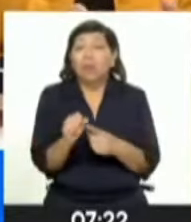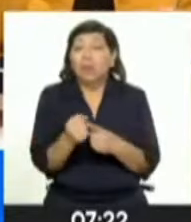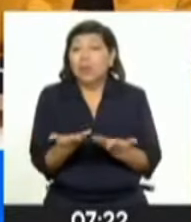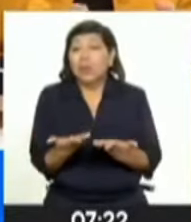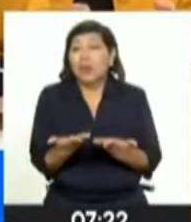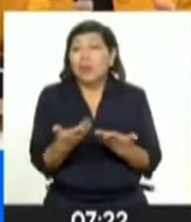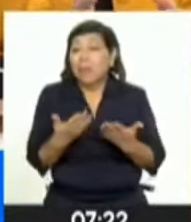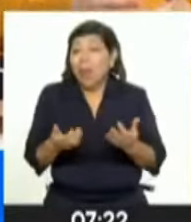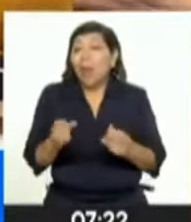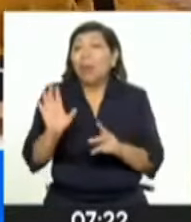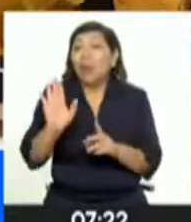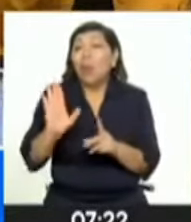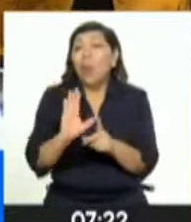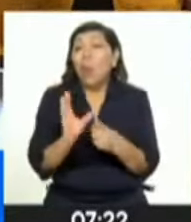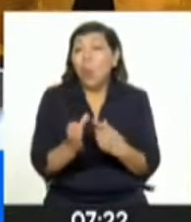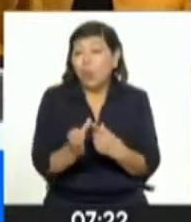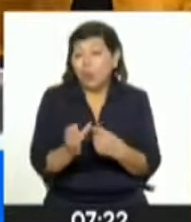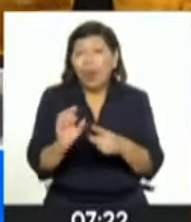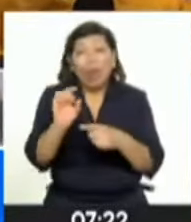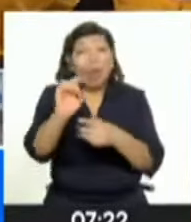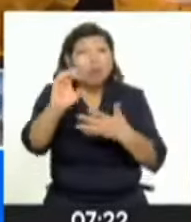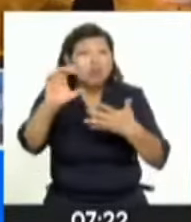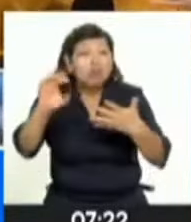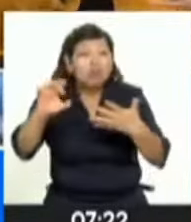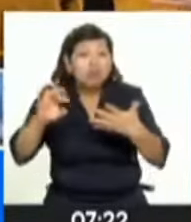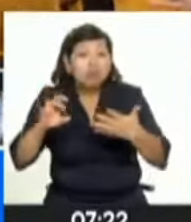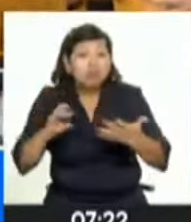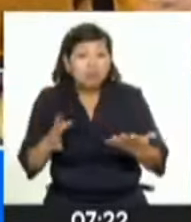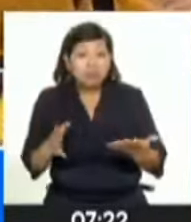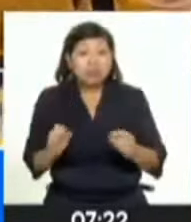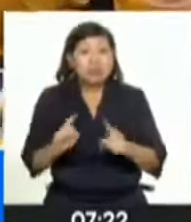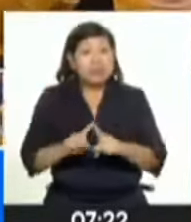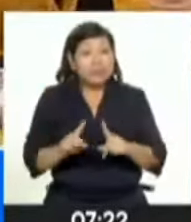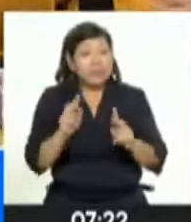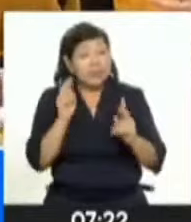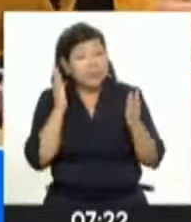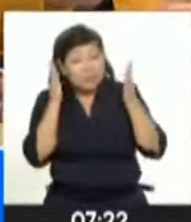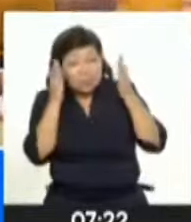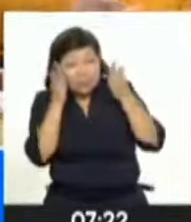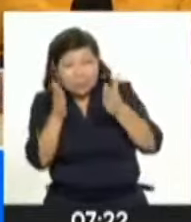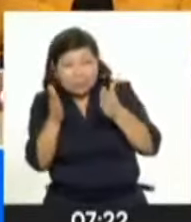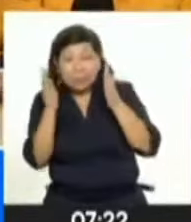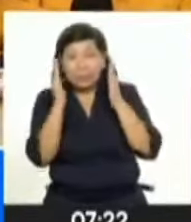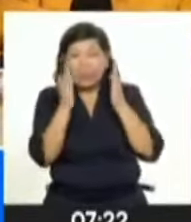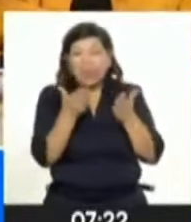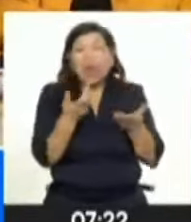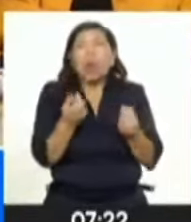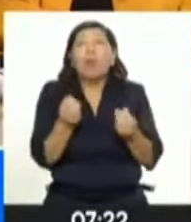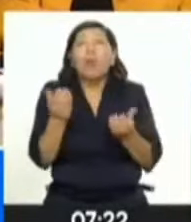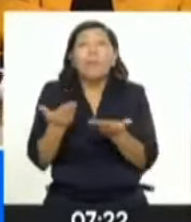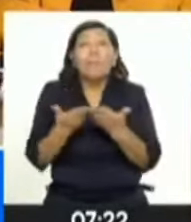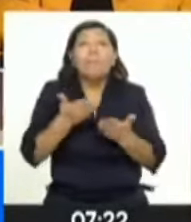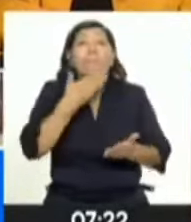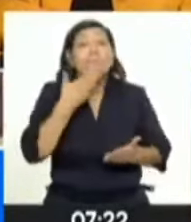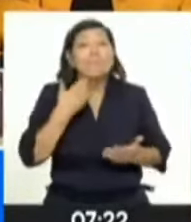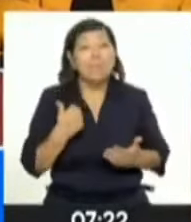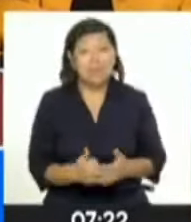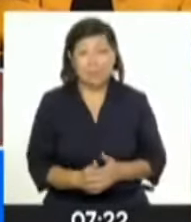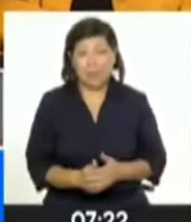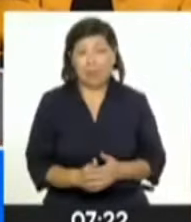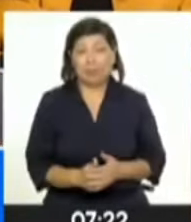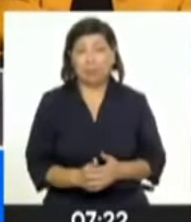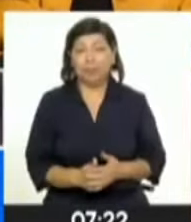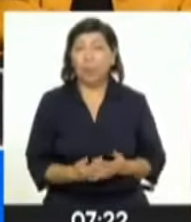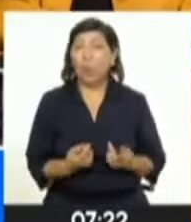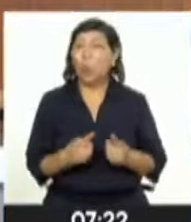a la realidad cultural. Hay diferentes realidades que tenemos que enfocar y abordar desde el punto de vista educativo. De hecho, cuando